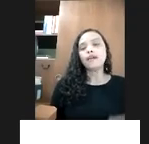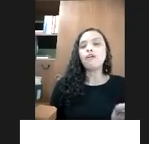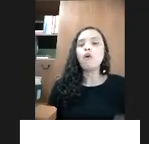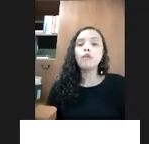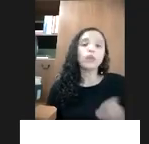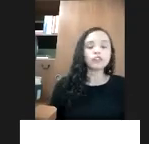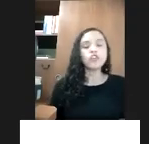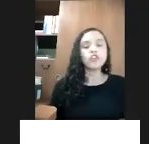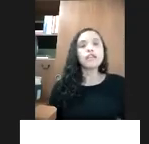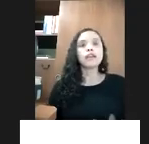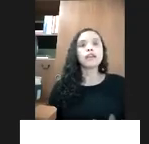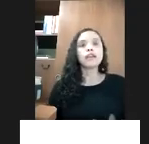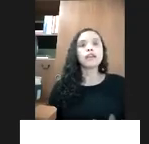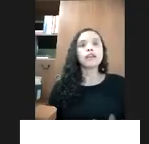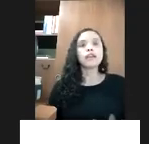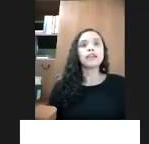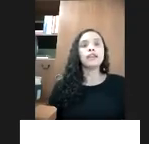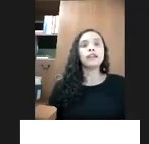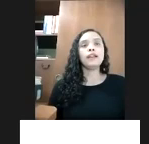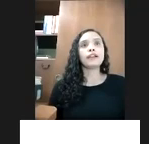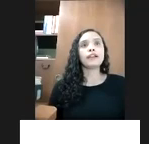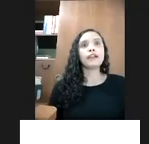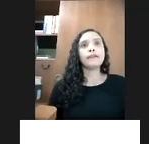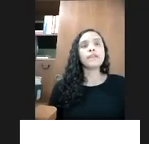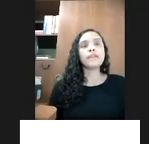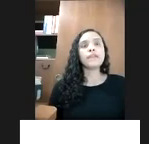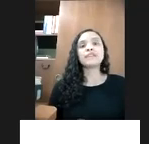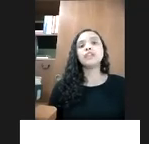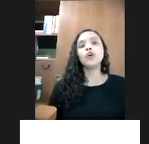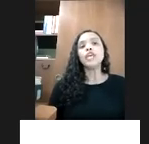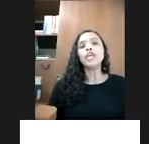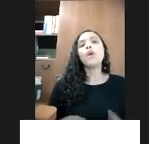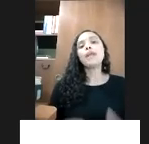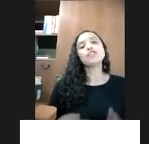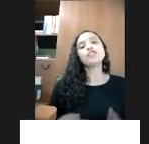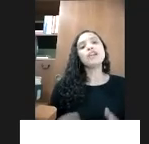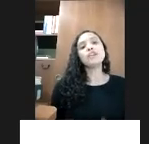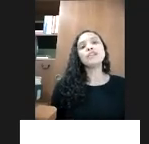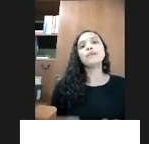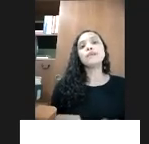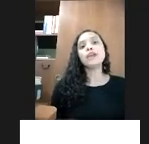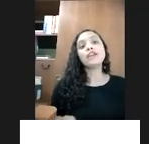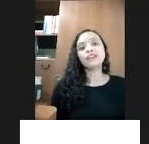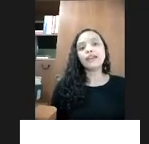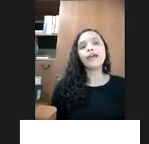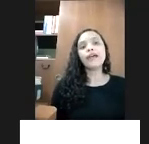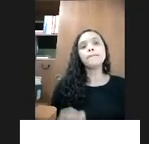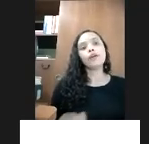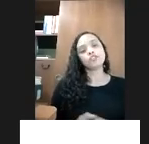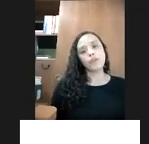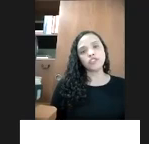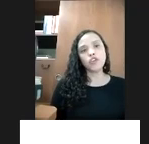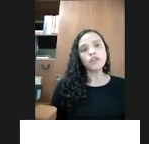cómo el ocio, ¿no? Sobre la distracción y el esparcimiento, y cómo las personas mayores se vieron afectadas por